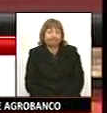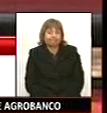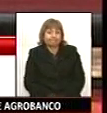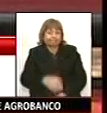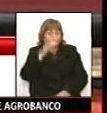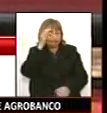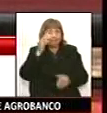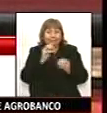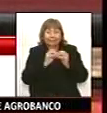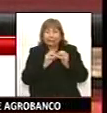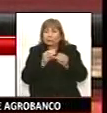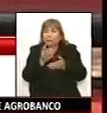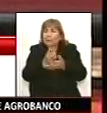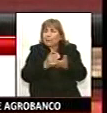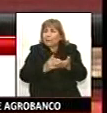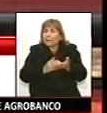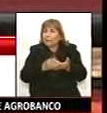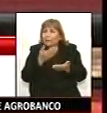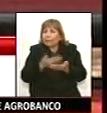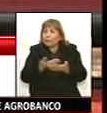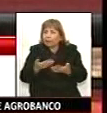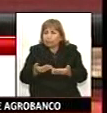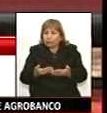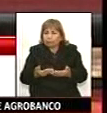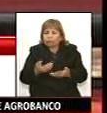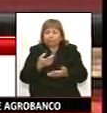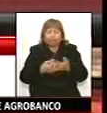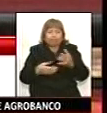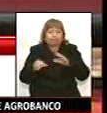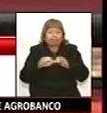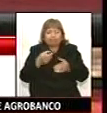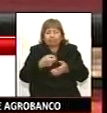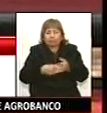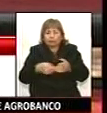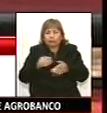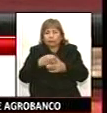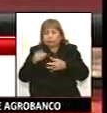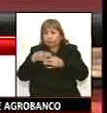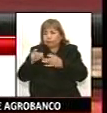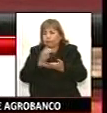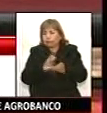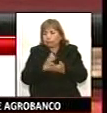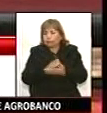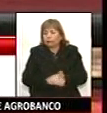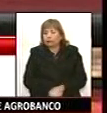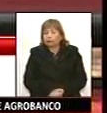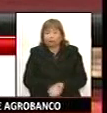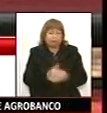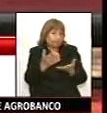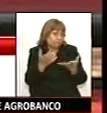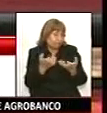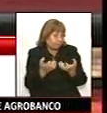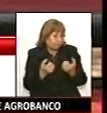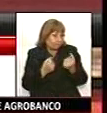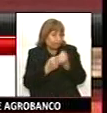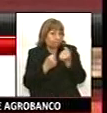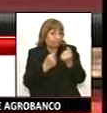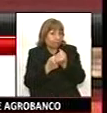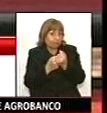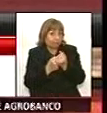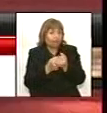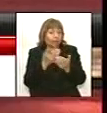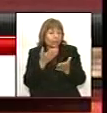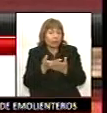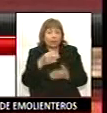capacidad resolutiva parte por equipamiento, con medicinas, personal y entre otros aspectos. Se requiere el fortalecimiento de la red de salud